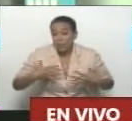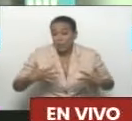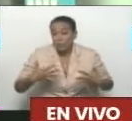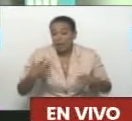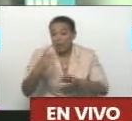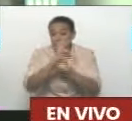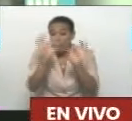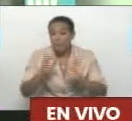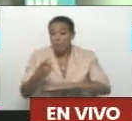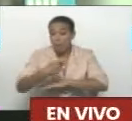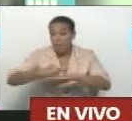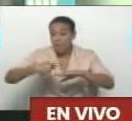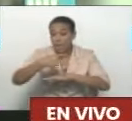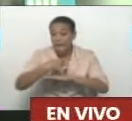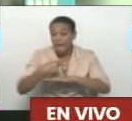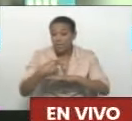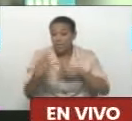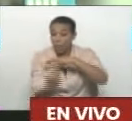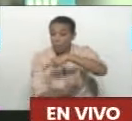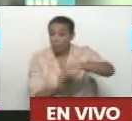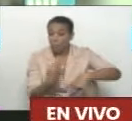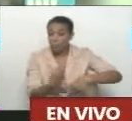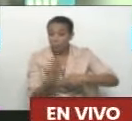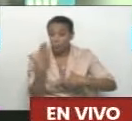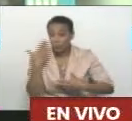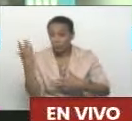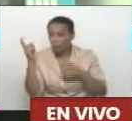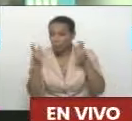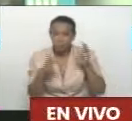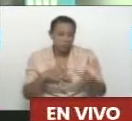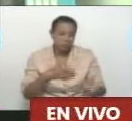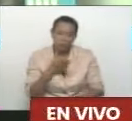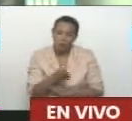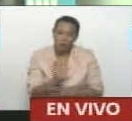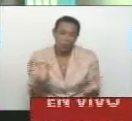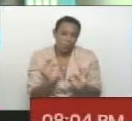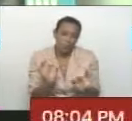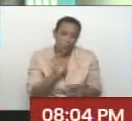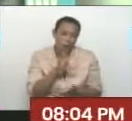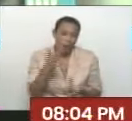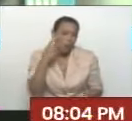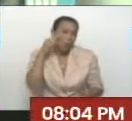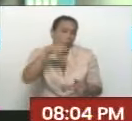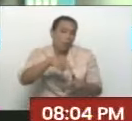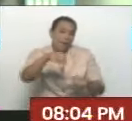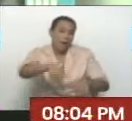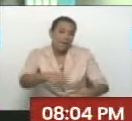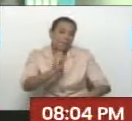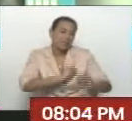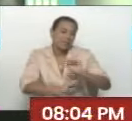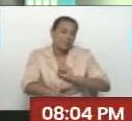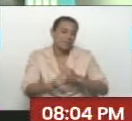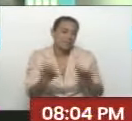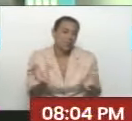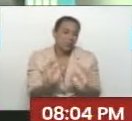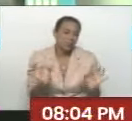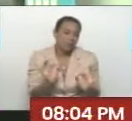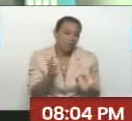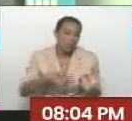inspiradora, tan justa nuestra revolución, yo no tendría ningún sentido que estuviera defendiendo